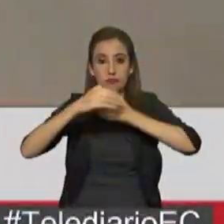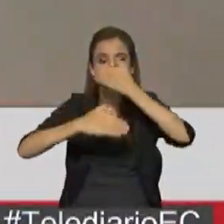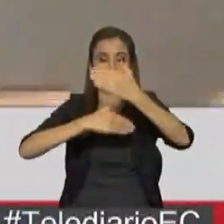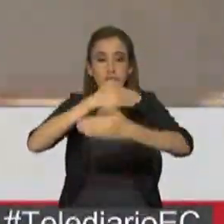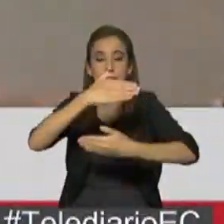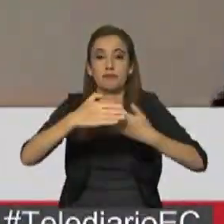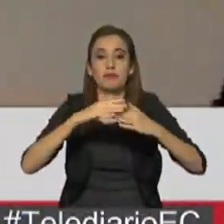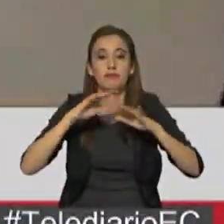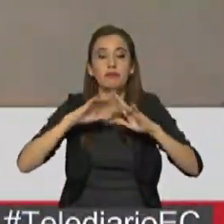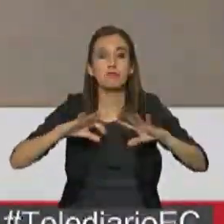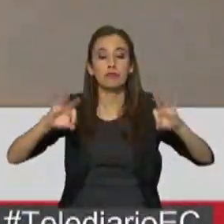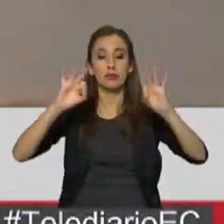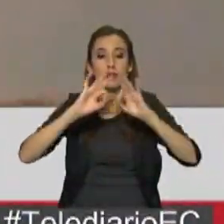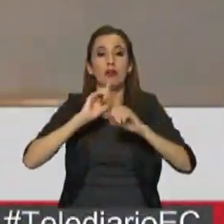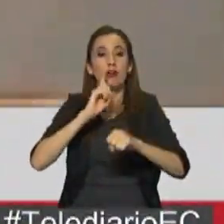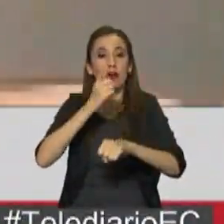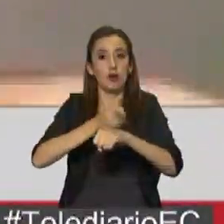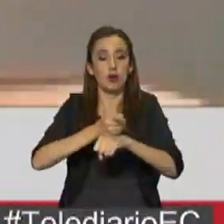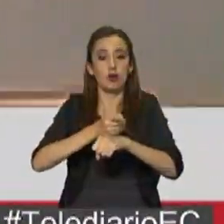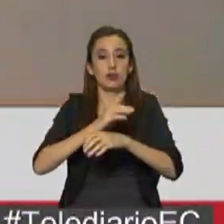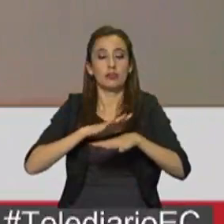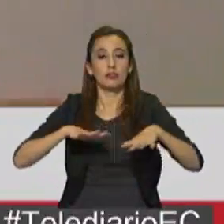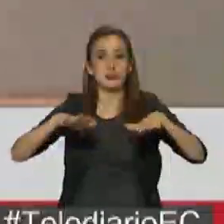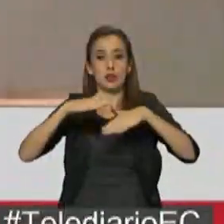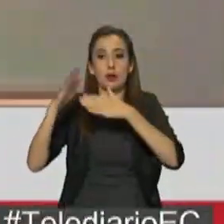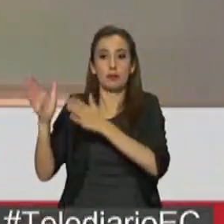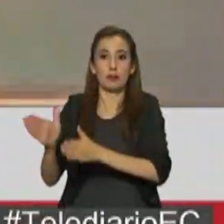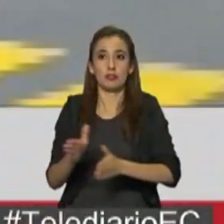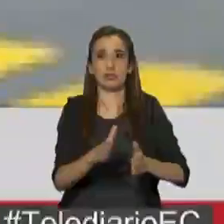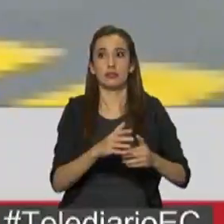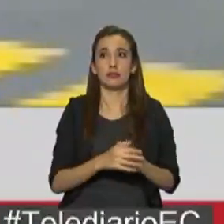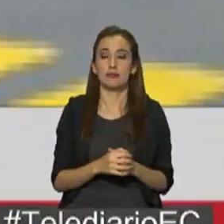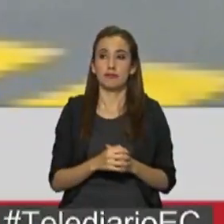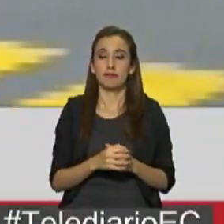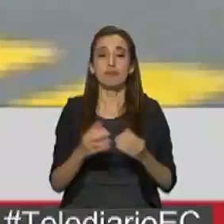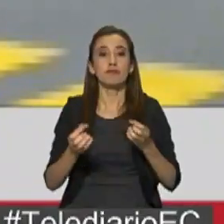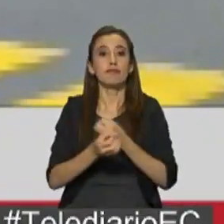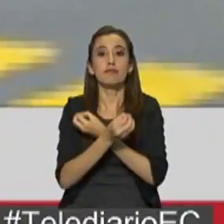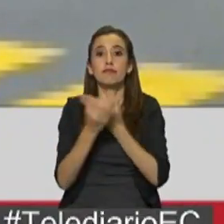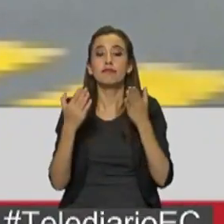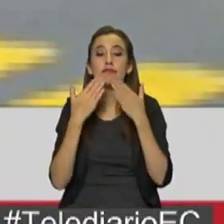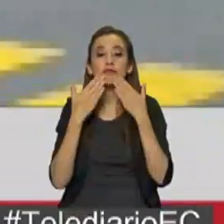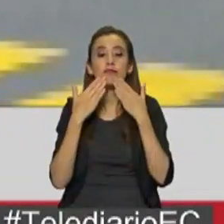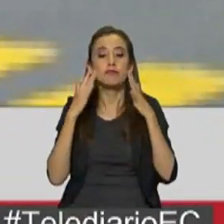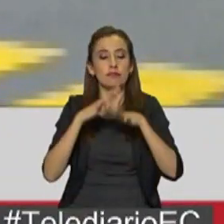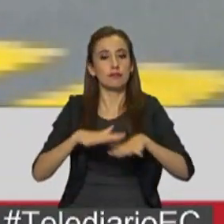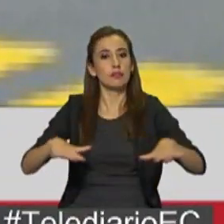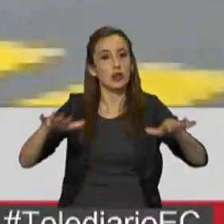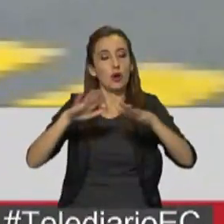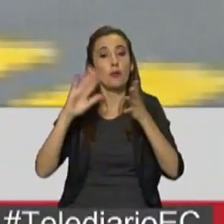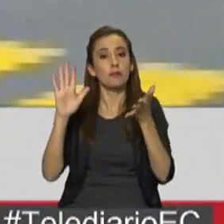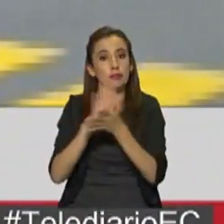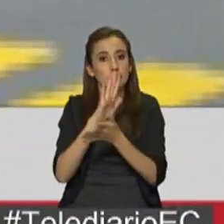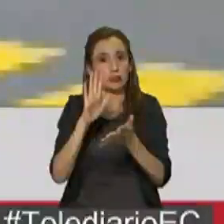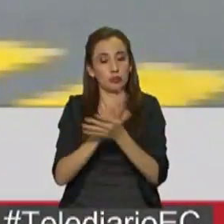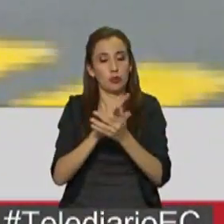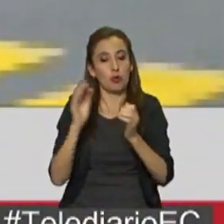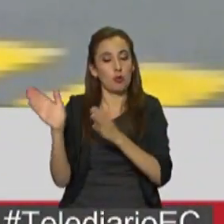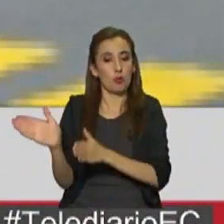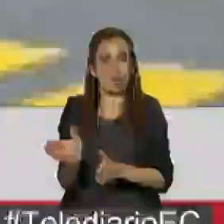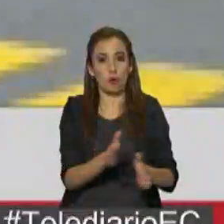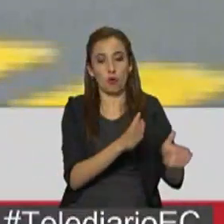las funciones de los militares forman parte de la escuela de formación de soldados